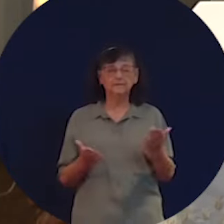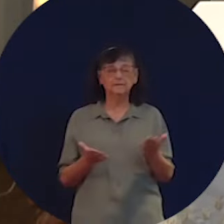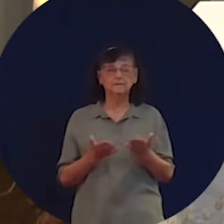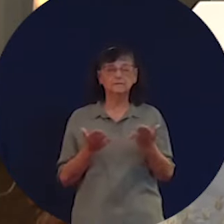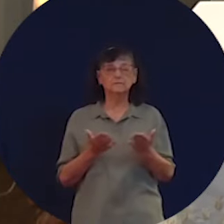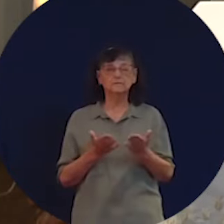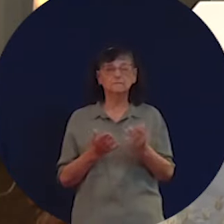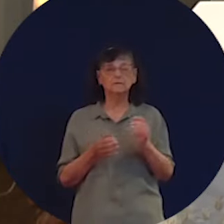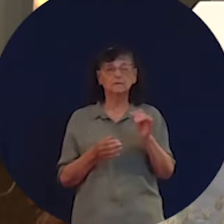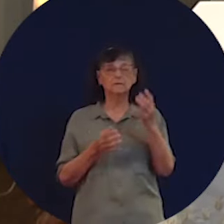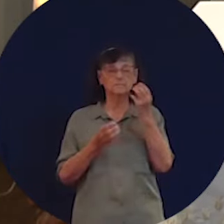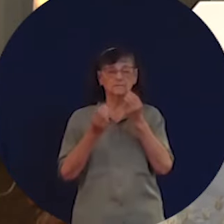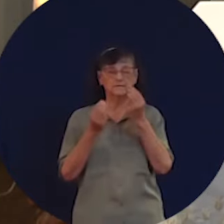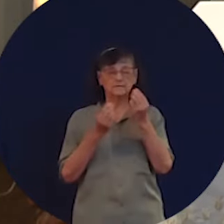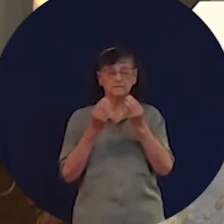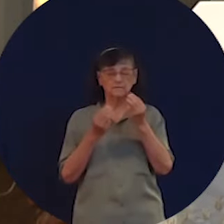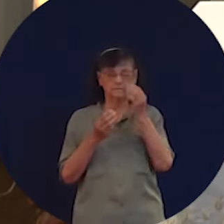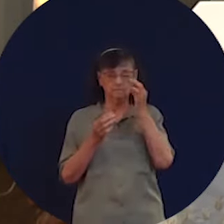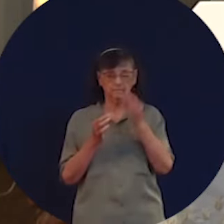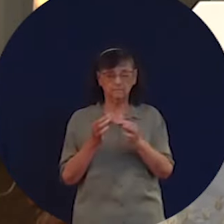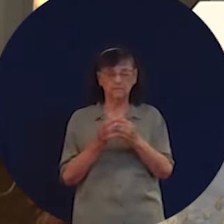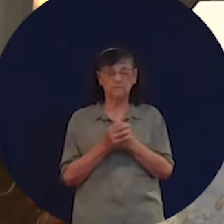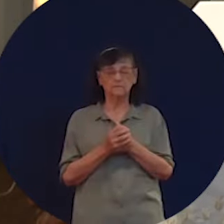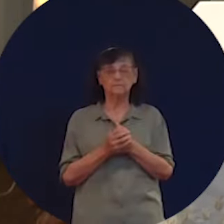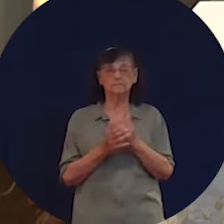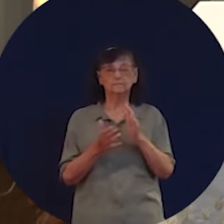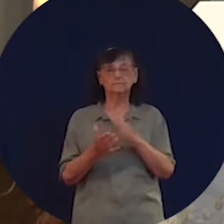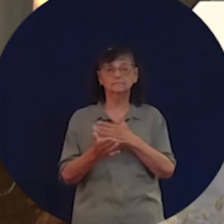Este es el misterio de la fe.